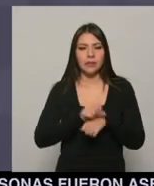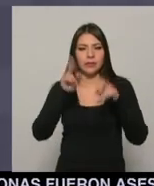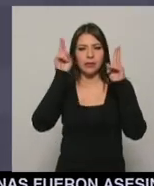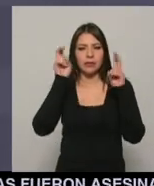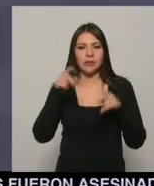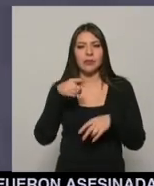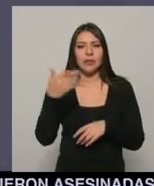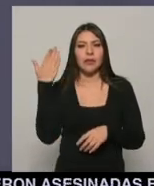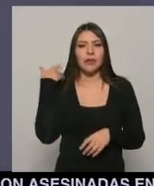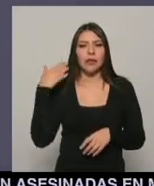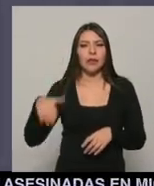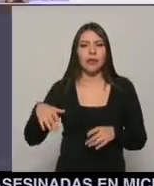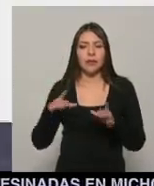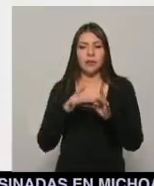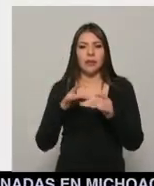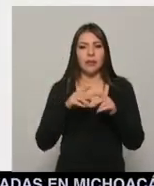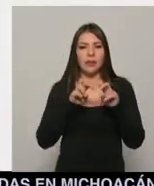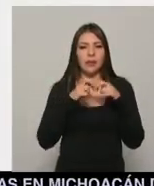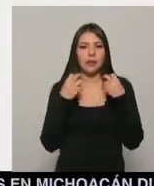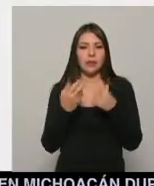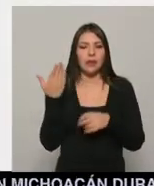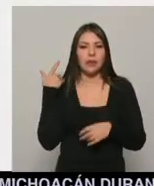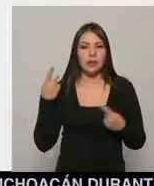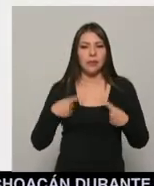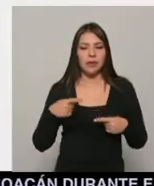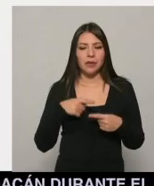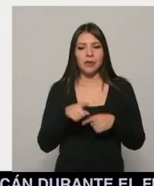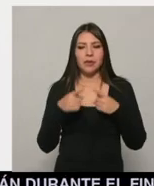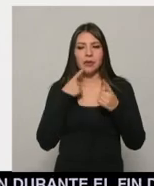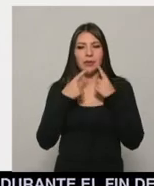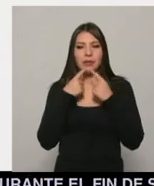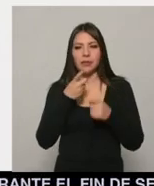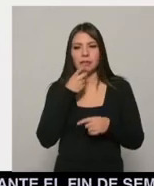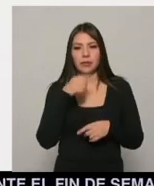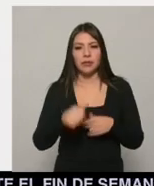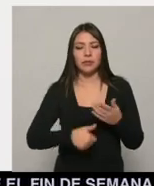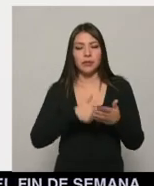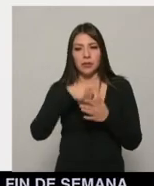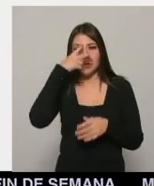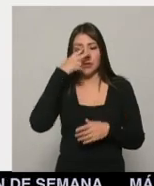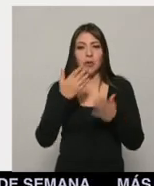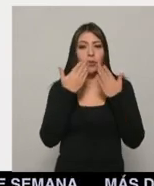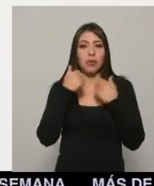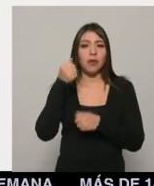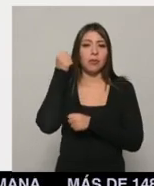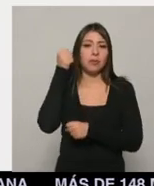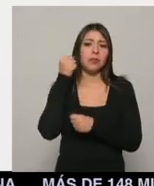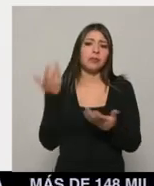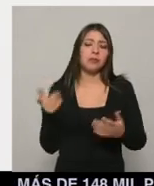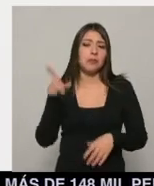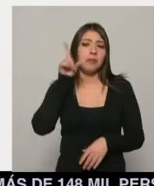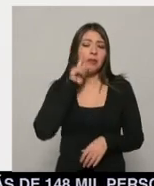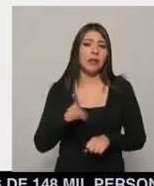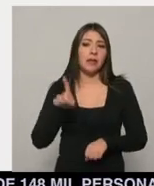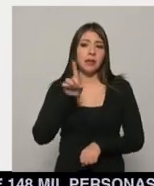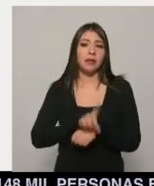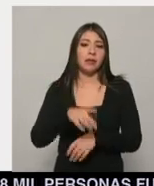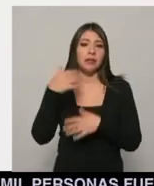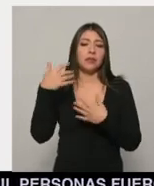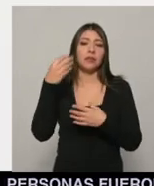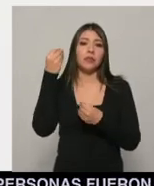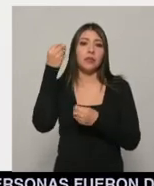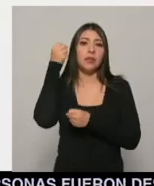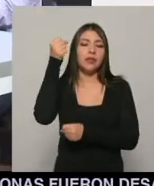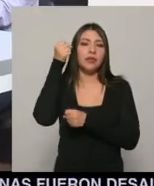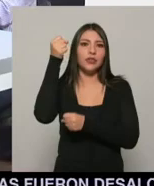tus colaboradores, de algunas de las personas que estuvieron en la mesa antes que yo, de que en la Ciudad de México no ha habido protestas, pues mañana va a ser un día de muchas protestas.